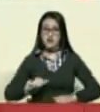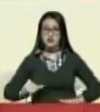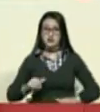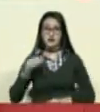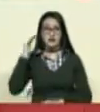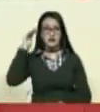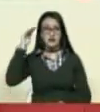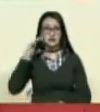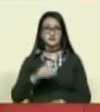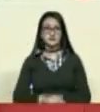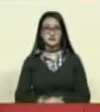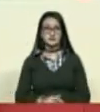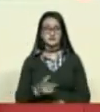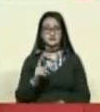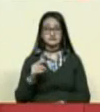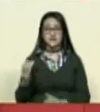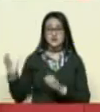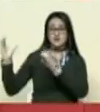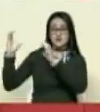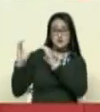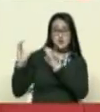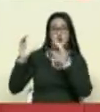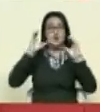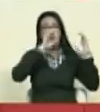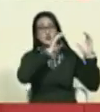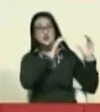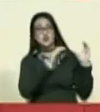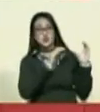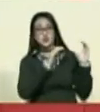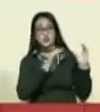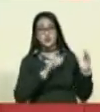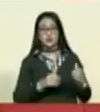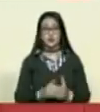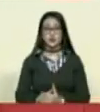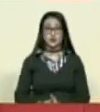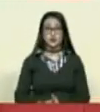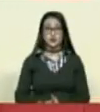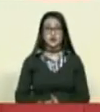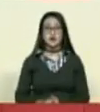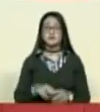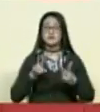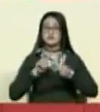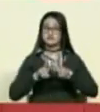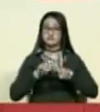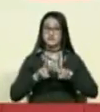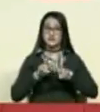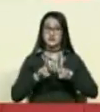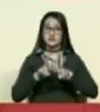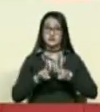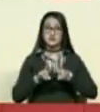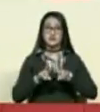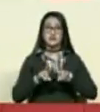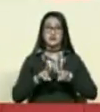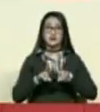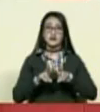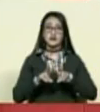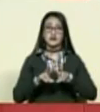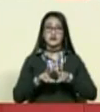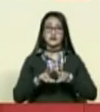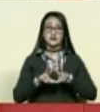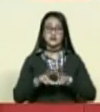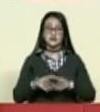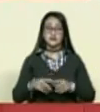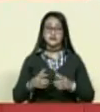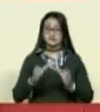tiene dos pesos encima que lleva adelante. La gran misión Vivienda Venezuela ya de por sí sería un